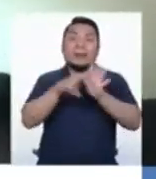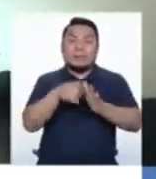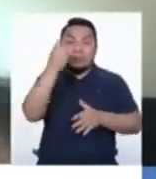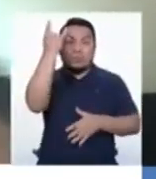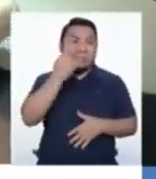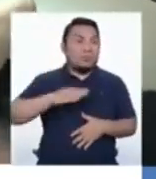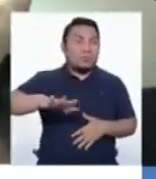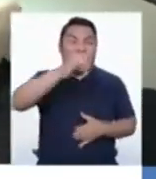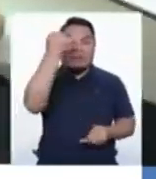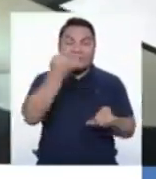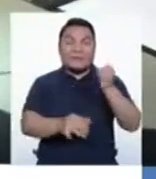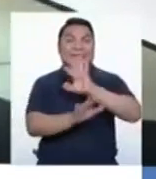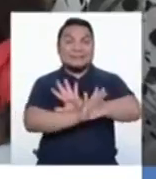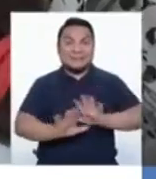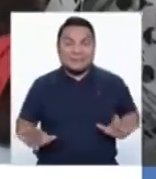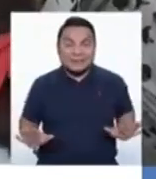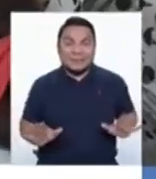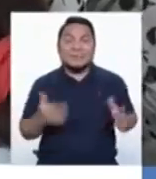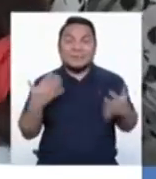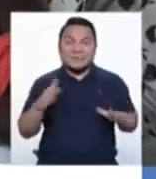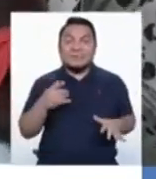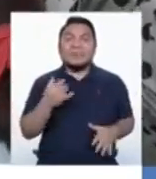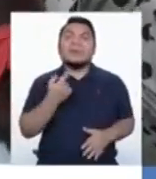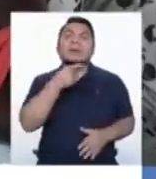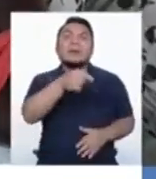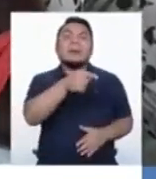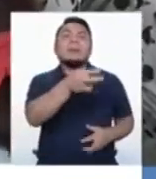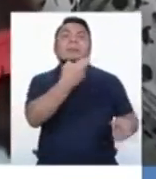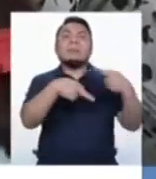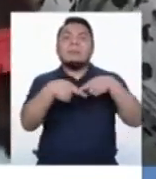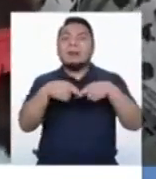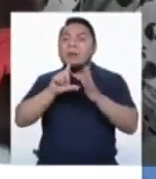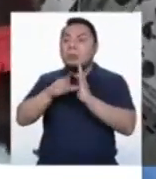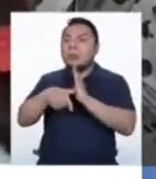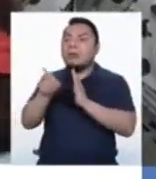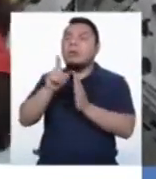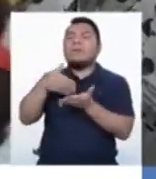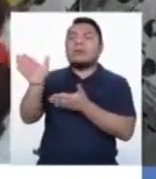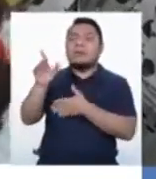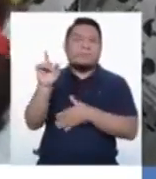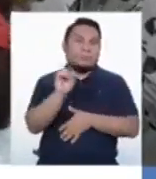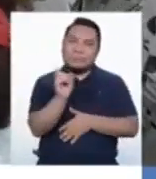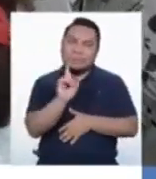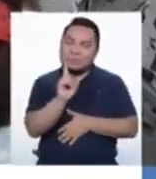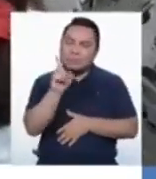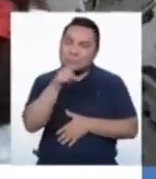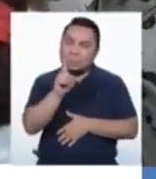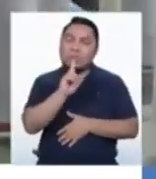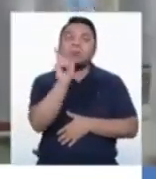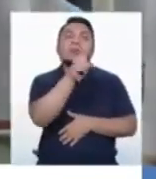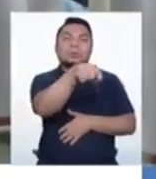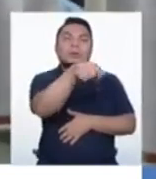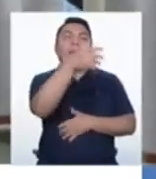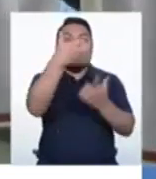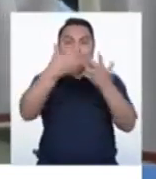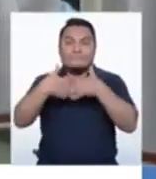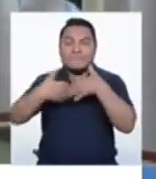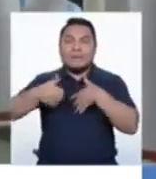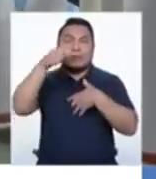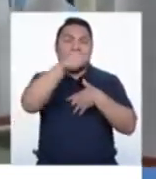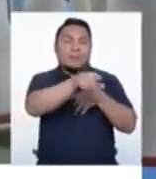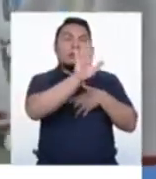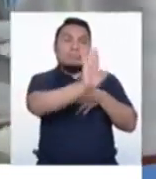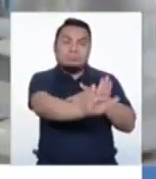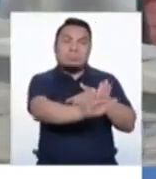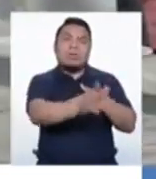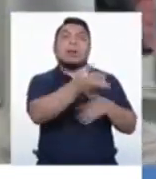emergencia, luego de que se supere la suspensión, se terminen las relaciones laborales. No tendría ningún sentido, salvo que la empresa acredite que